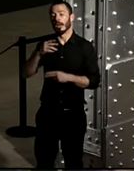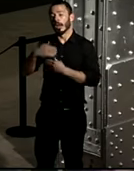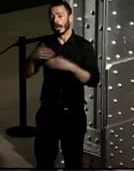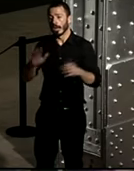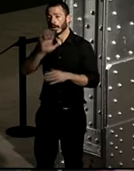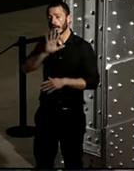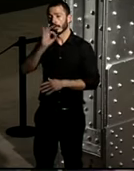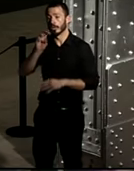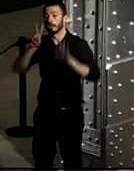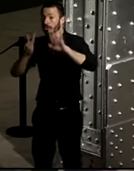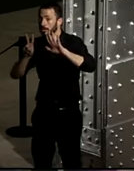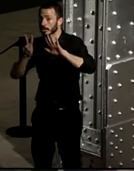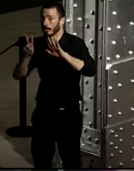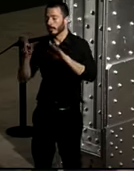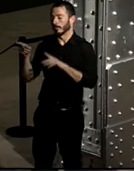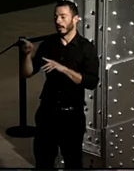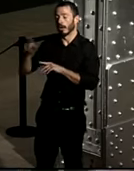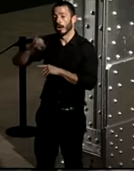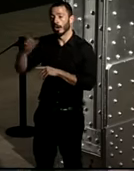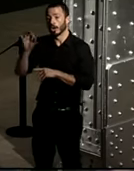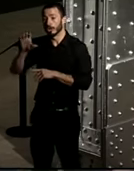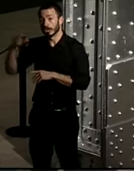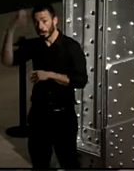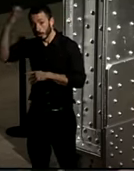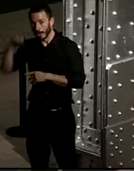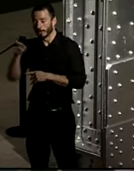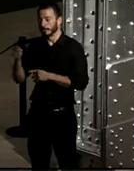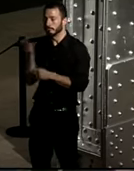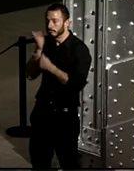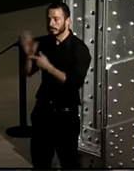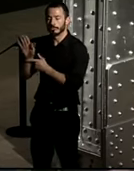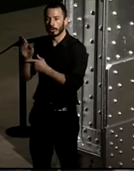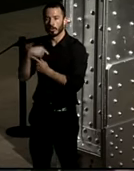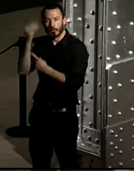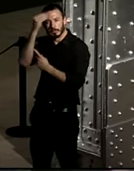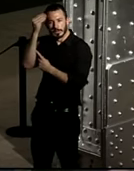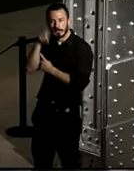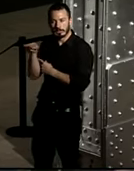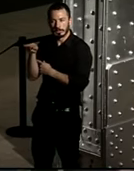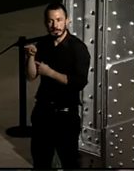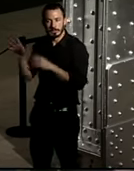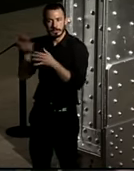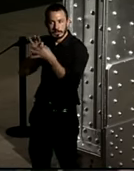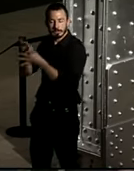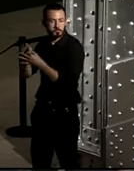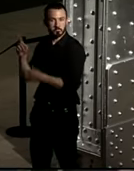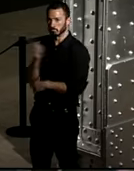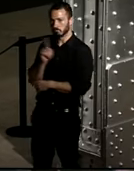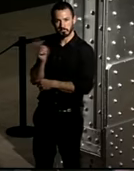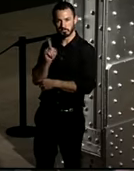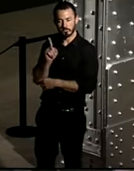No sé, vino a vernos durante la escritura del guión, se colocó ahí. Era un personaje al principio